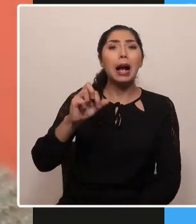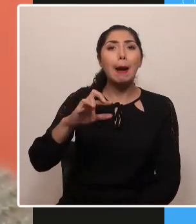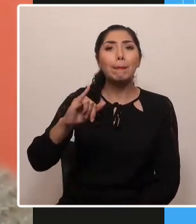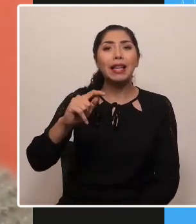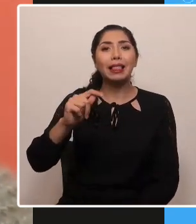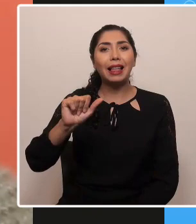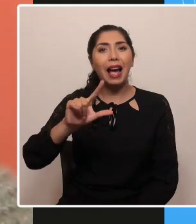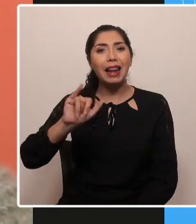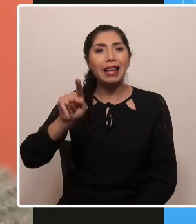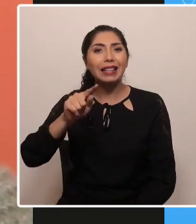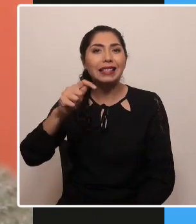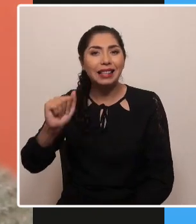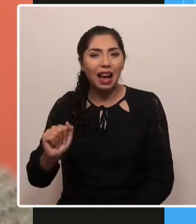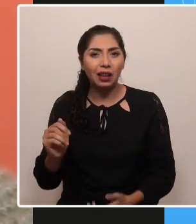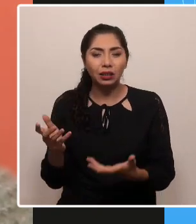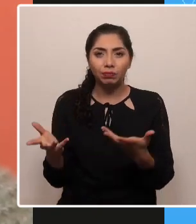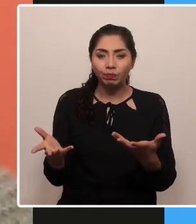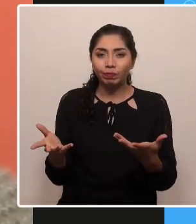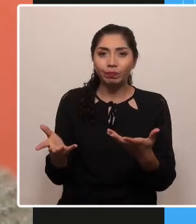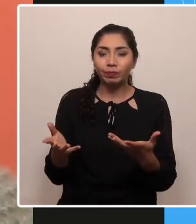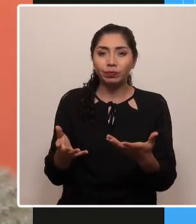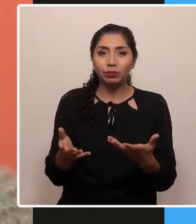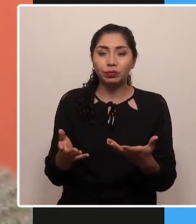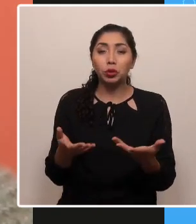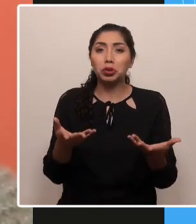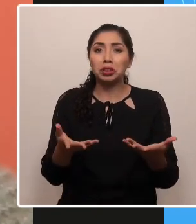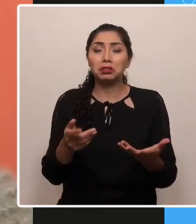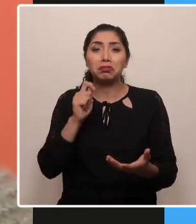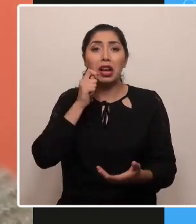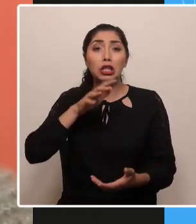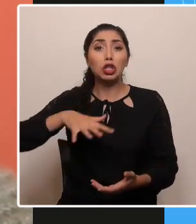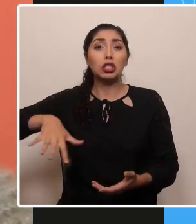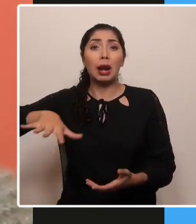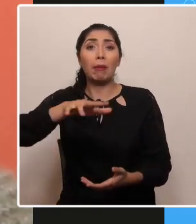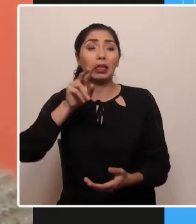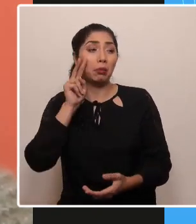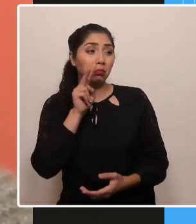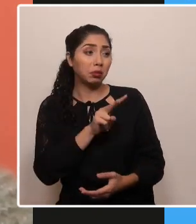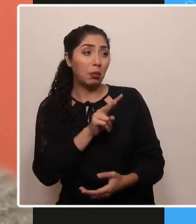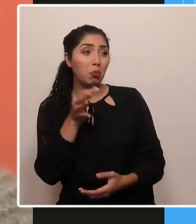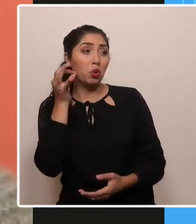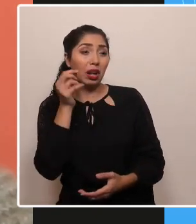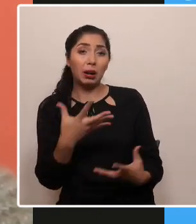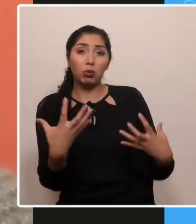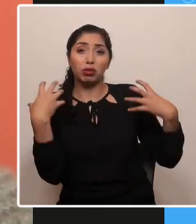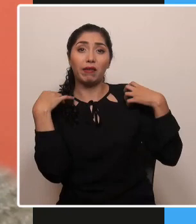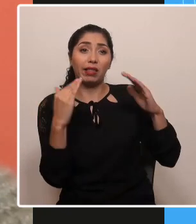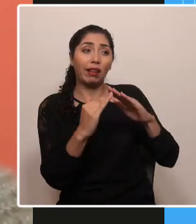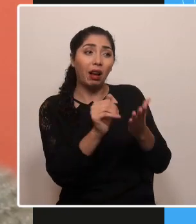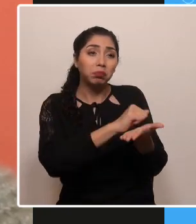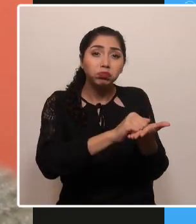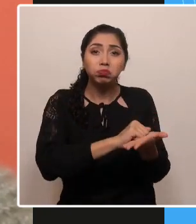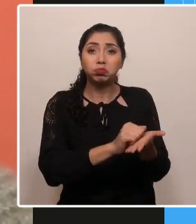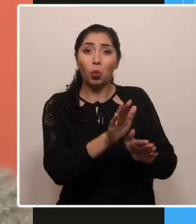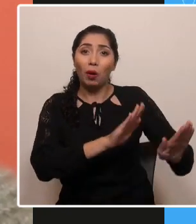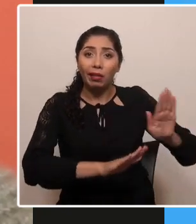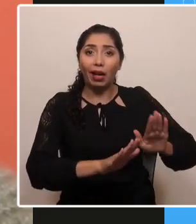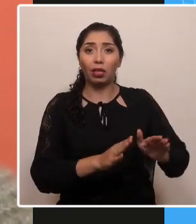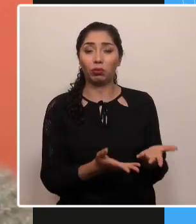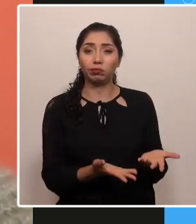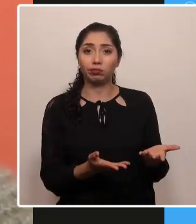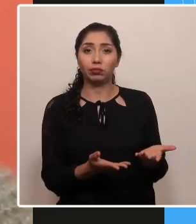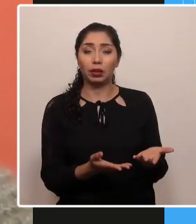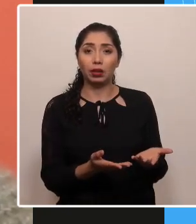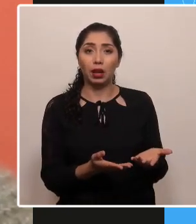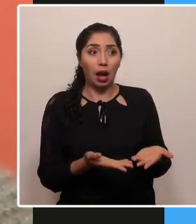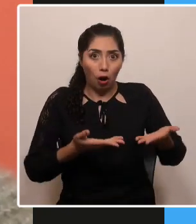patriarcal, resulta ser feminizado y socialmente desvalorizado. Reconocer hoy día el trabajo doméstico implica entregar garantías para que en